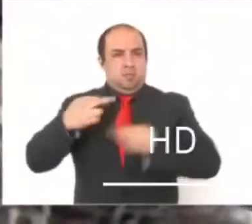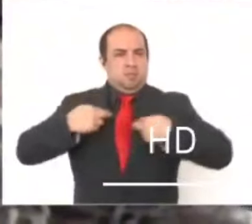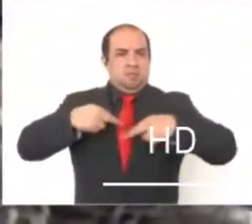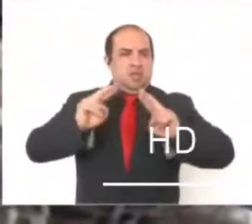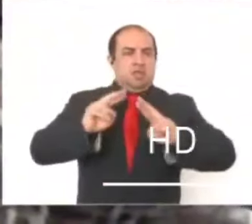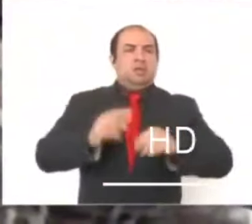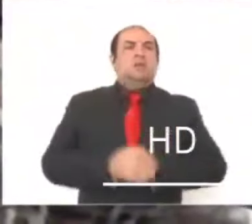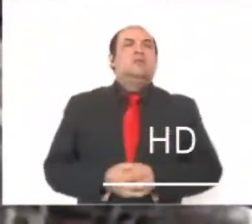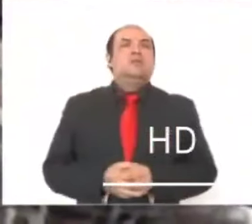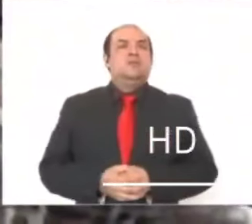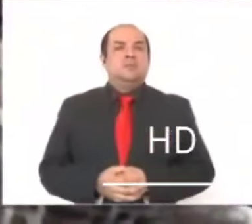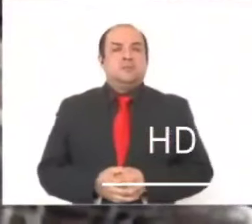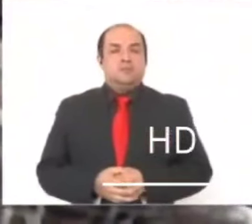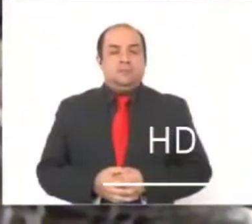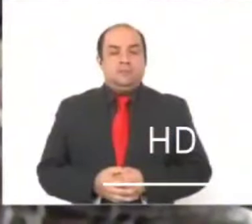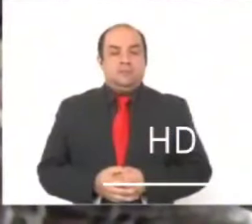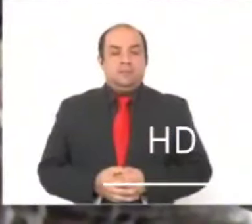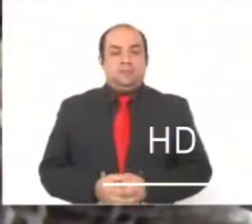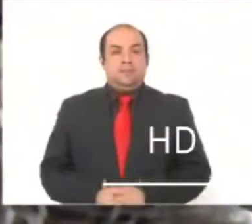Agradezco